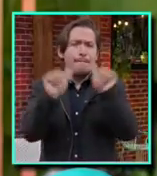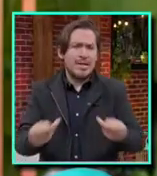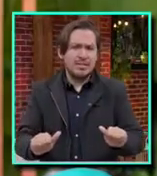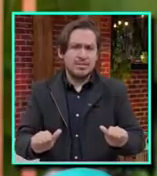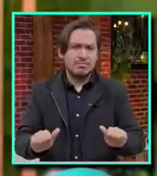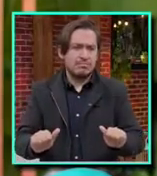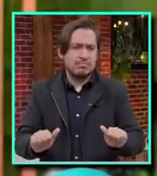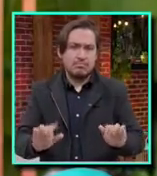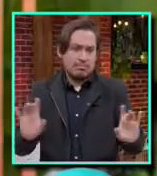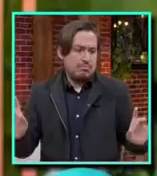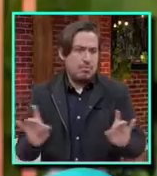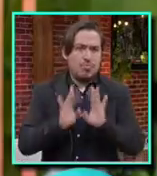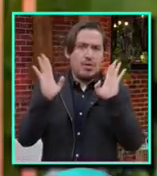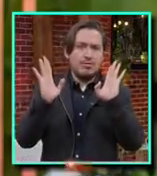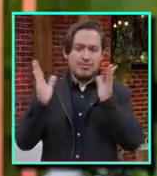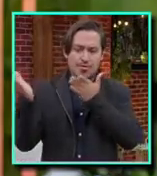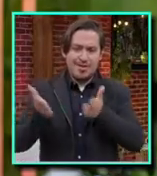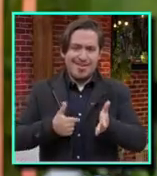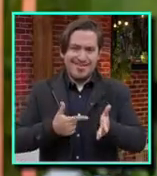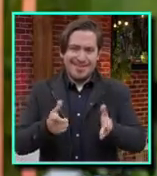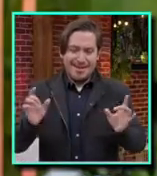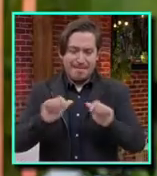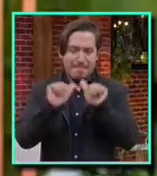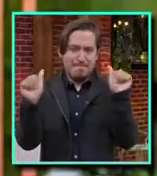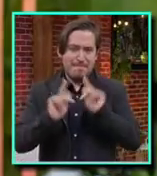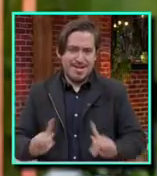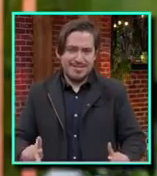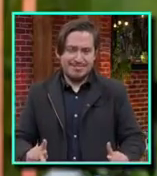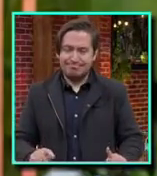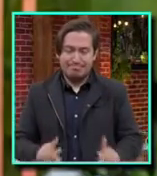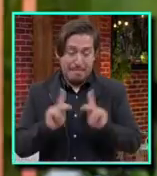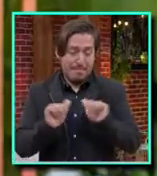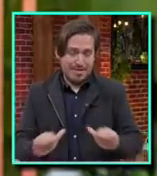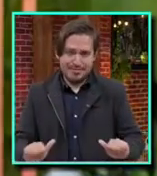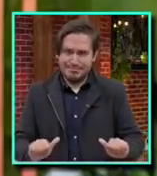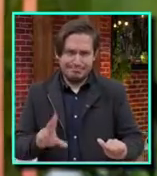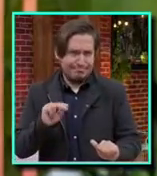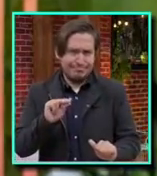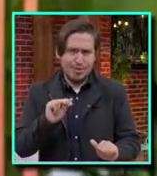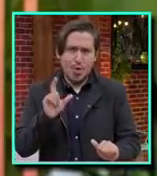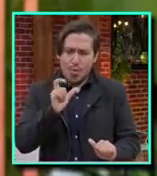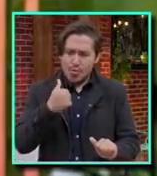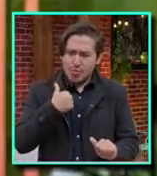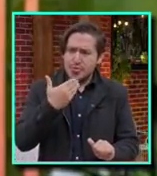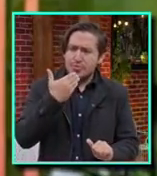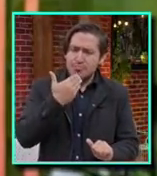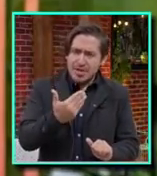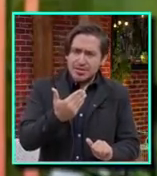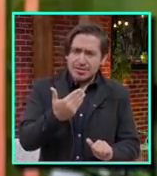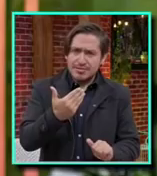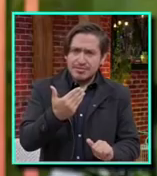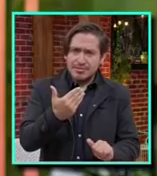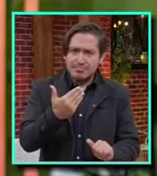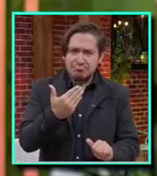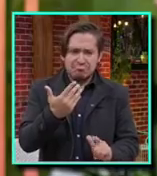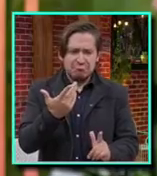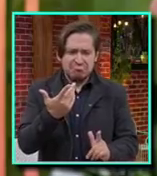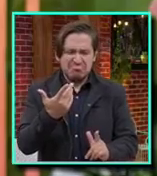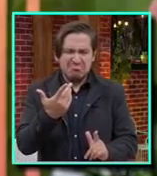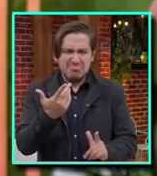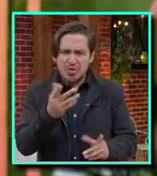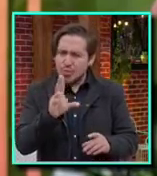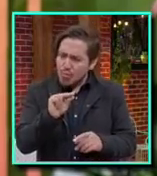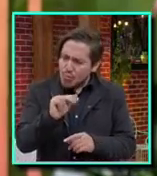nada. La paz va a venir cuando en mi alma, cuando yo esté bien conmigo mismo. Uh-huh. Entonces voy a tener paz. El amor va a